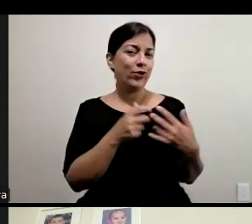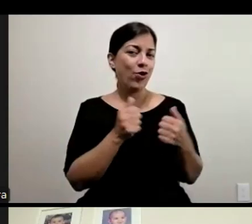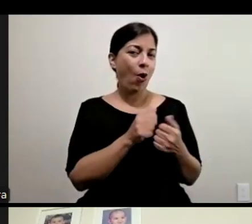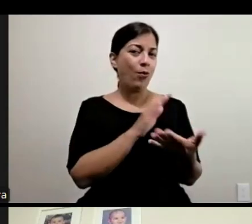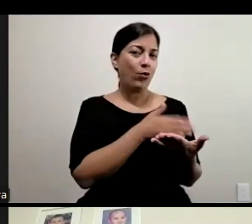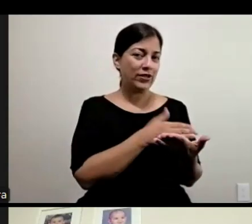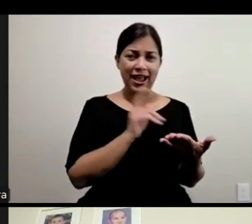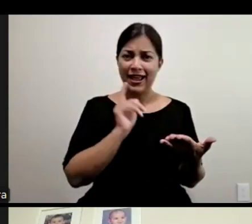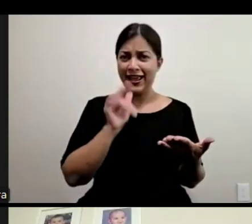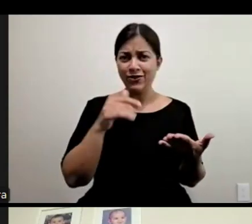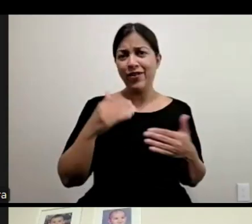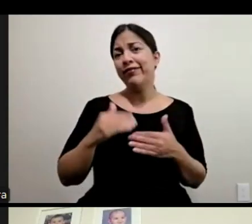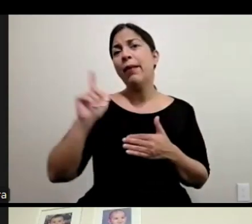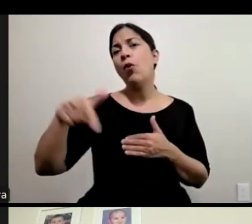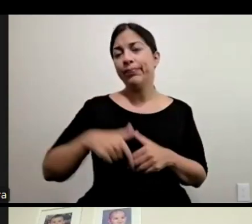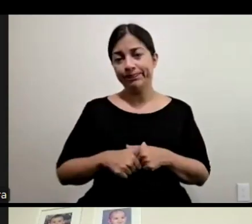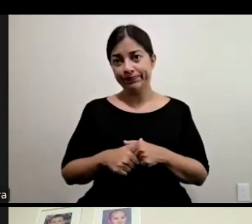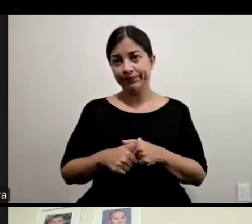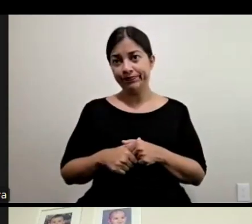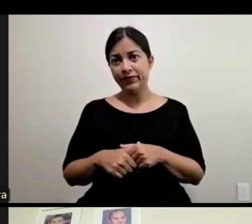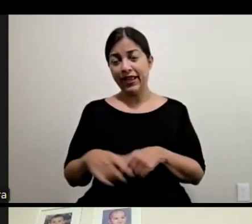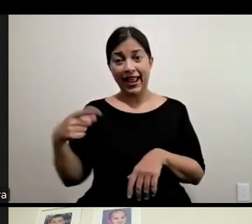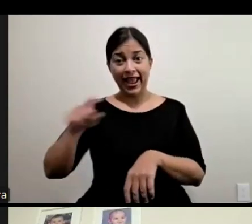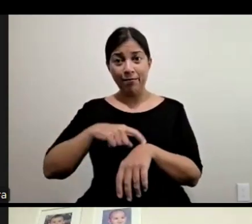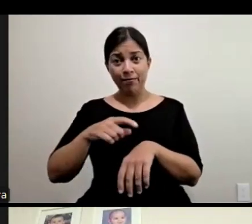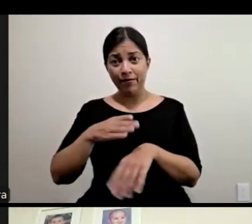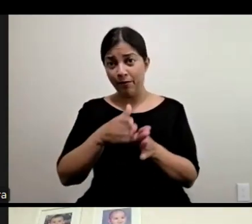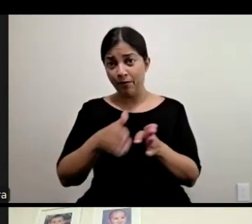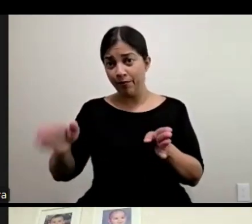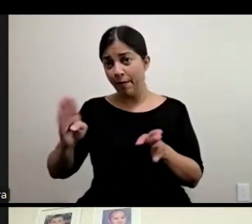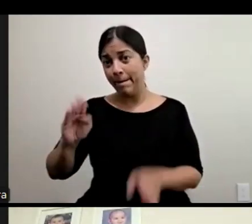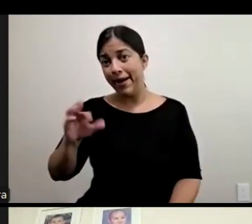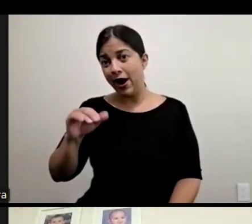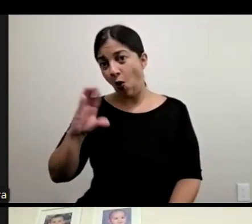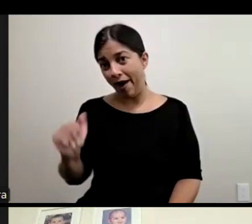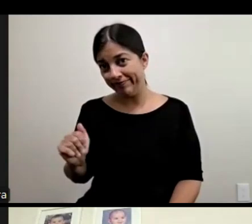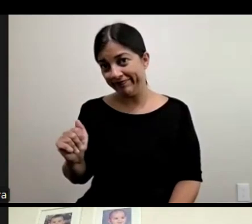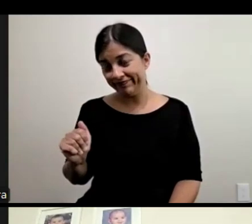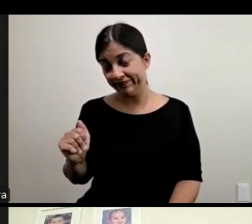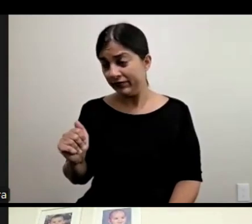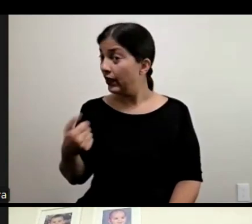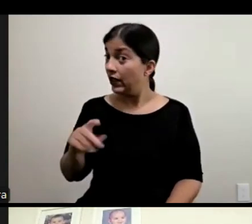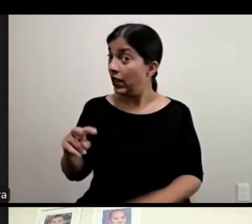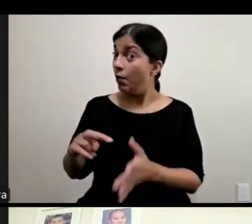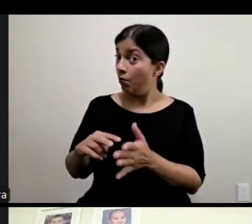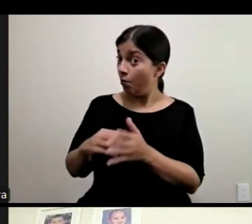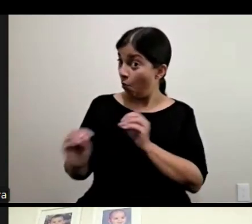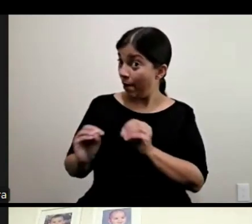después en la época barroca. Entonces, los movimientos de baile, los